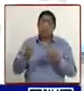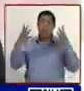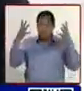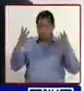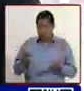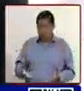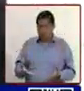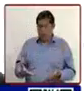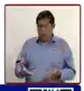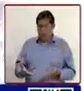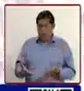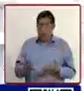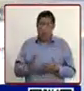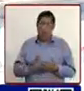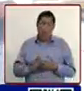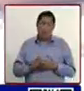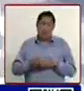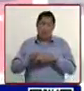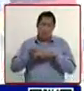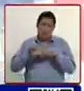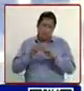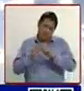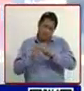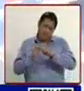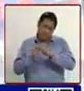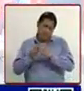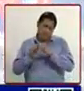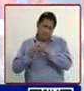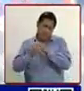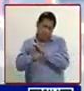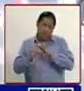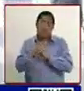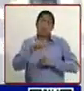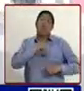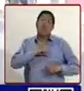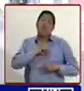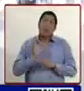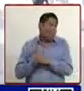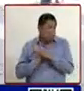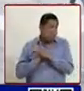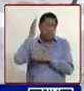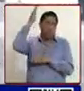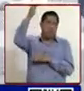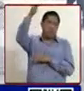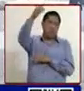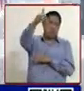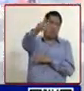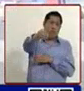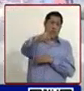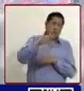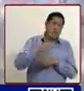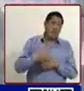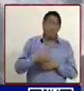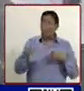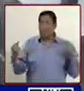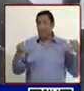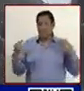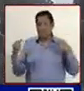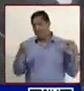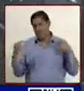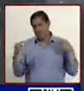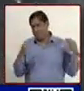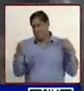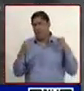gases lacrimógenos, devolviendo a los agentes químicos a la policía. Disparan petardos y también cachorros de dinamita a través de